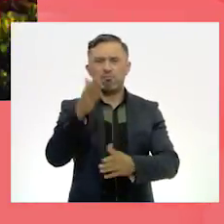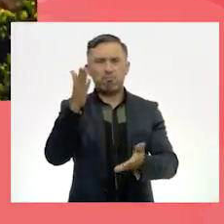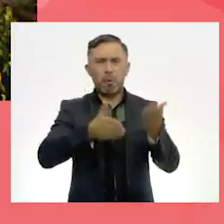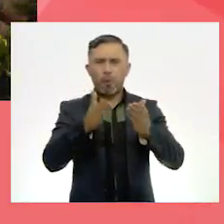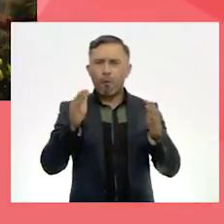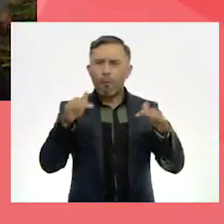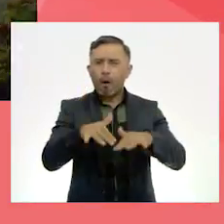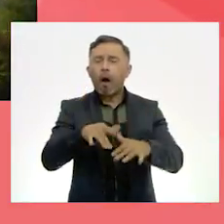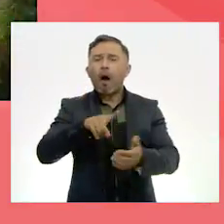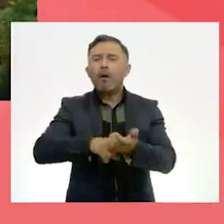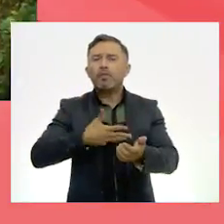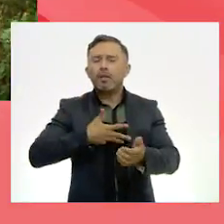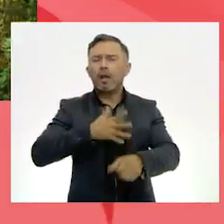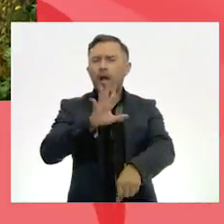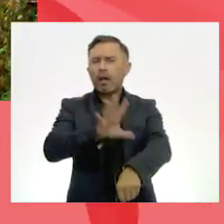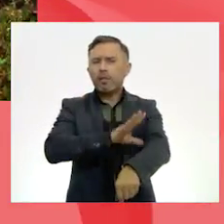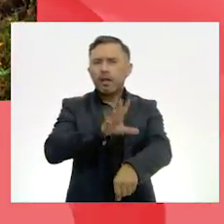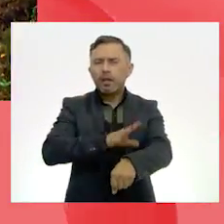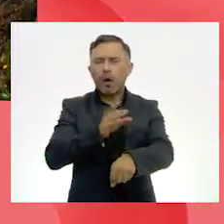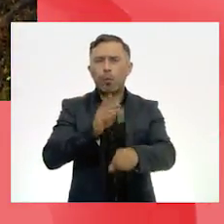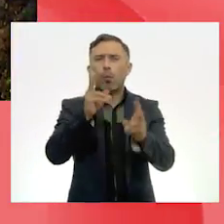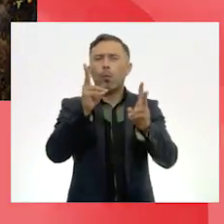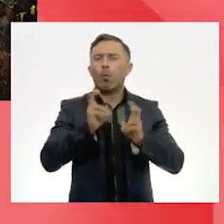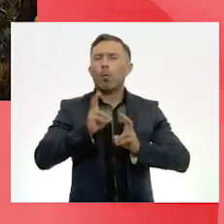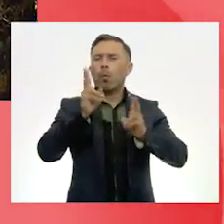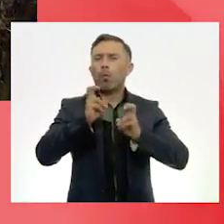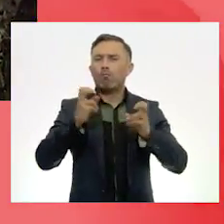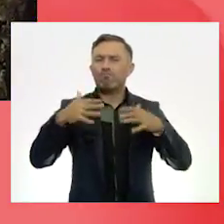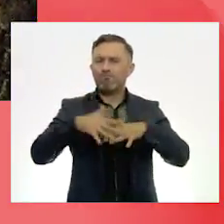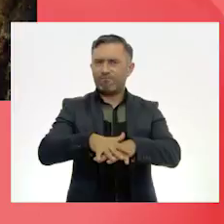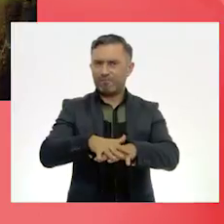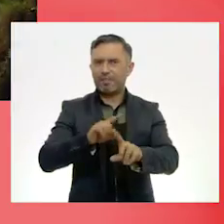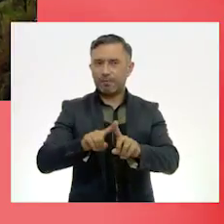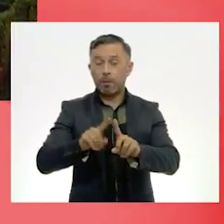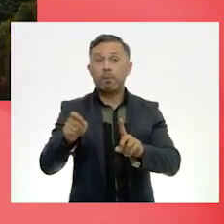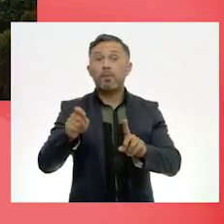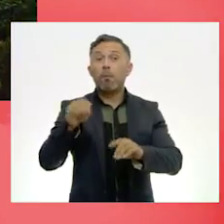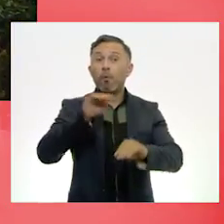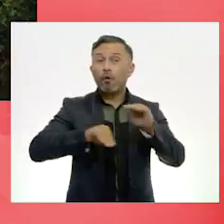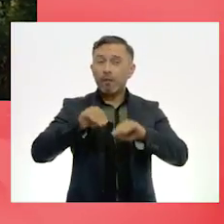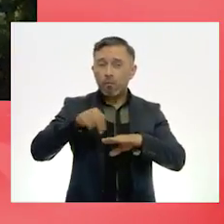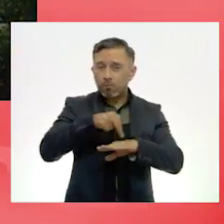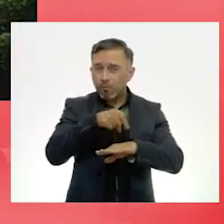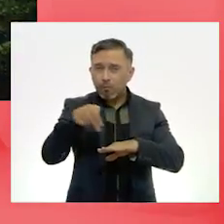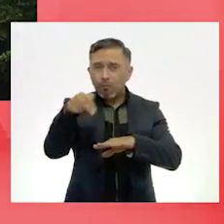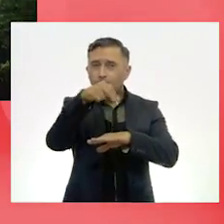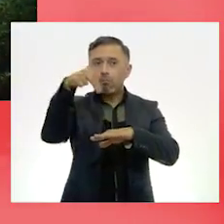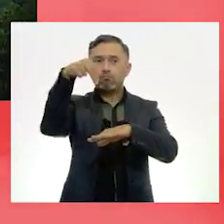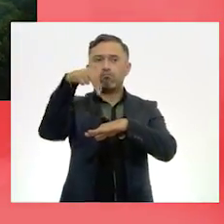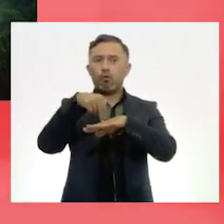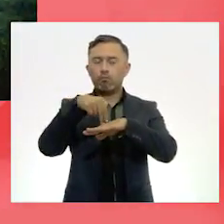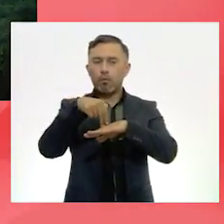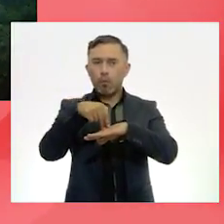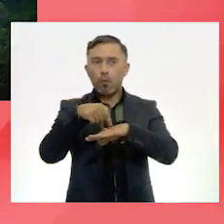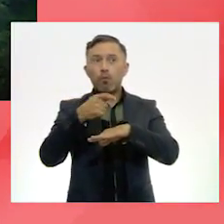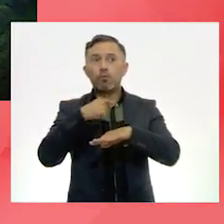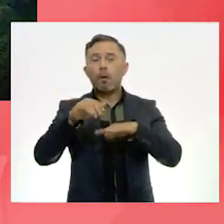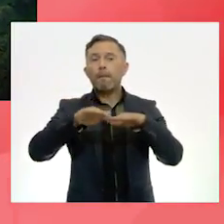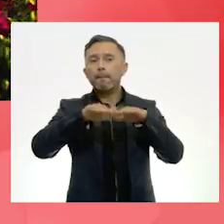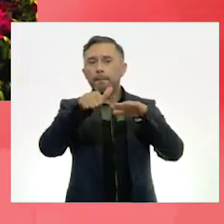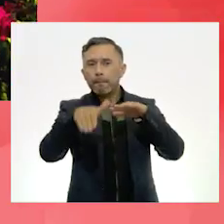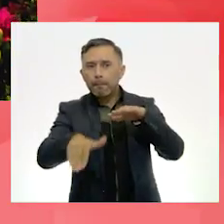de energías. Al llegar a la cumbre del cerro, hay un gran momento: admirar la pirámide del Valle